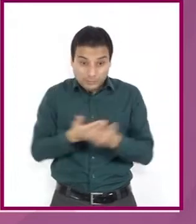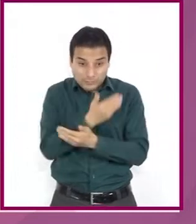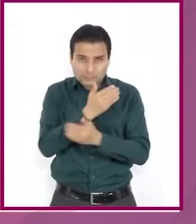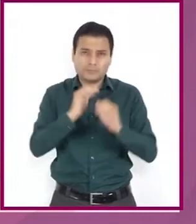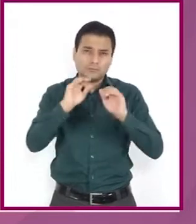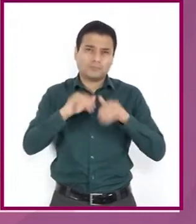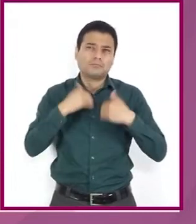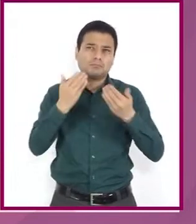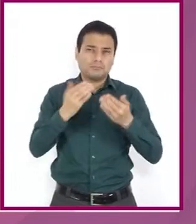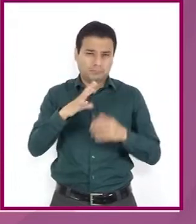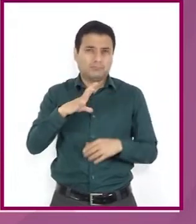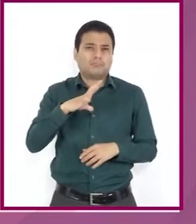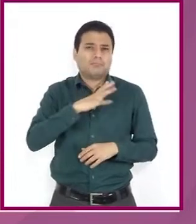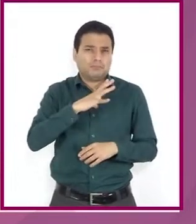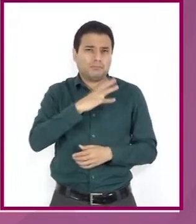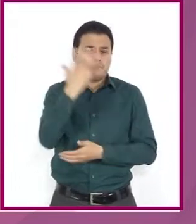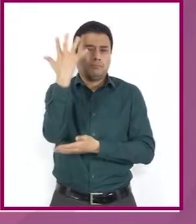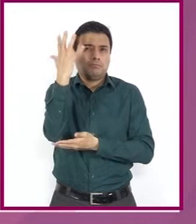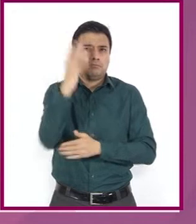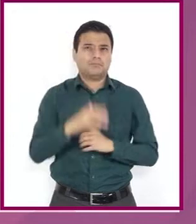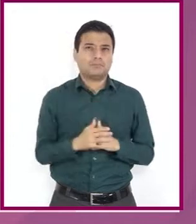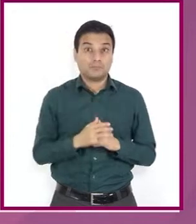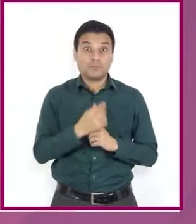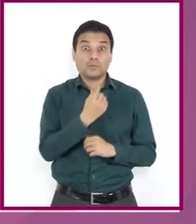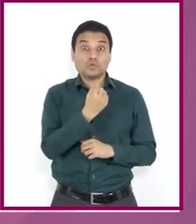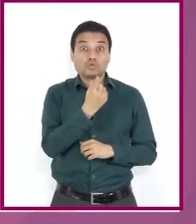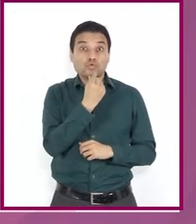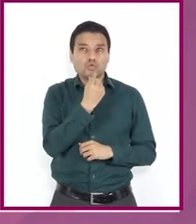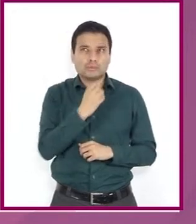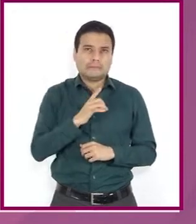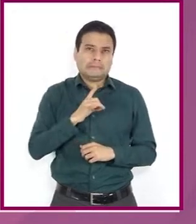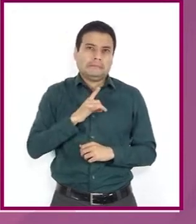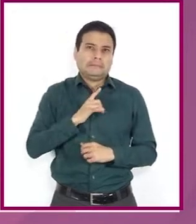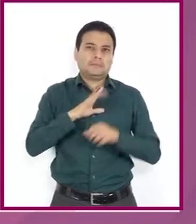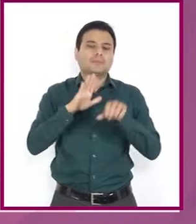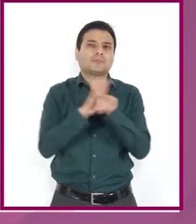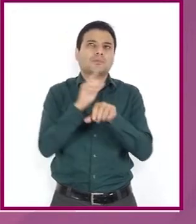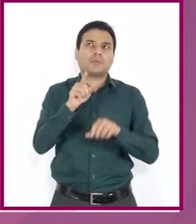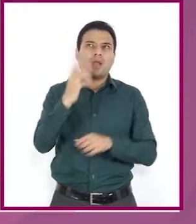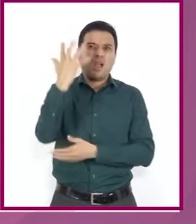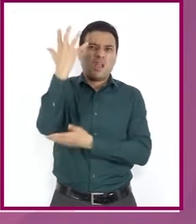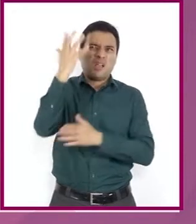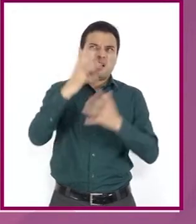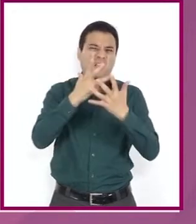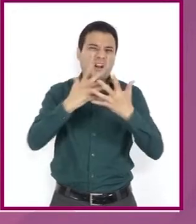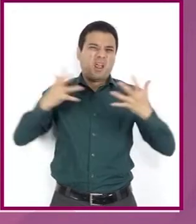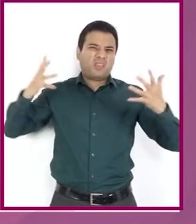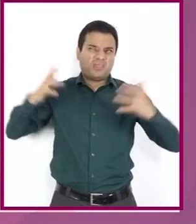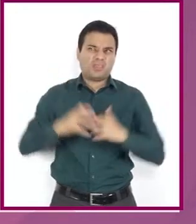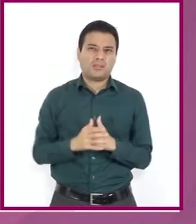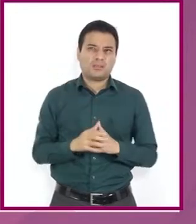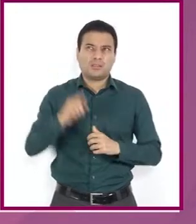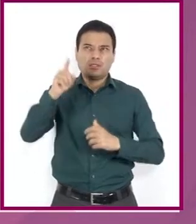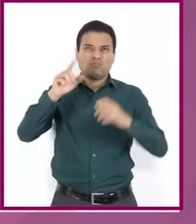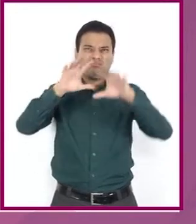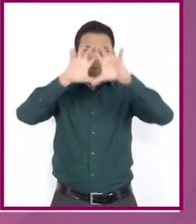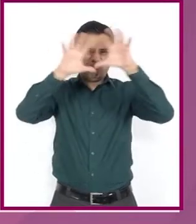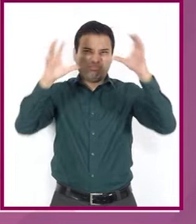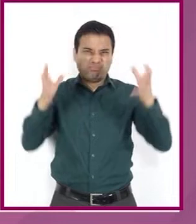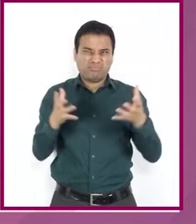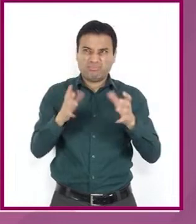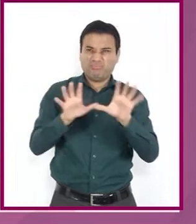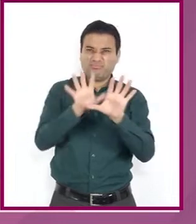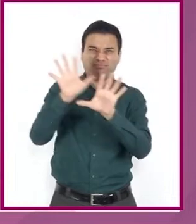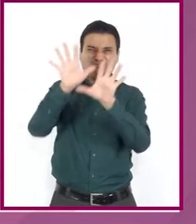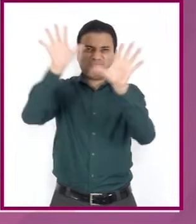le extrañó que el chico le temiera, pues era más grande que él, y sus ramas parecían brazos